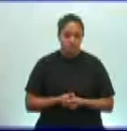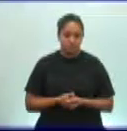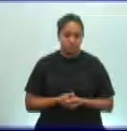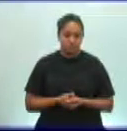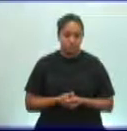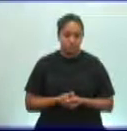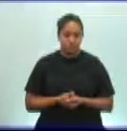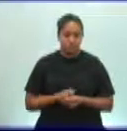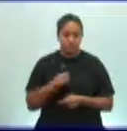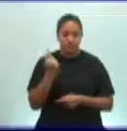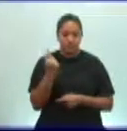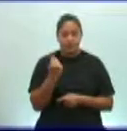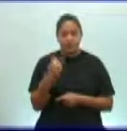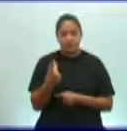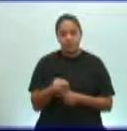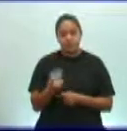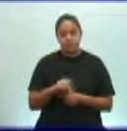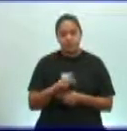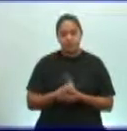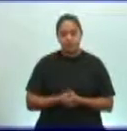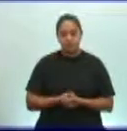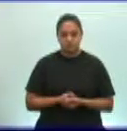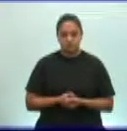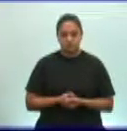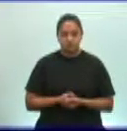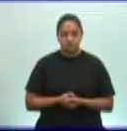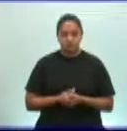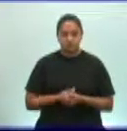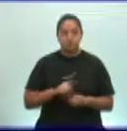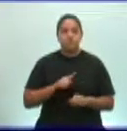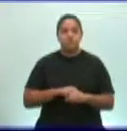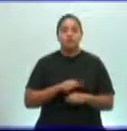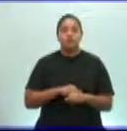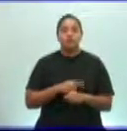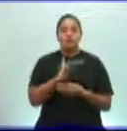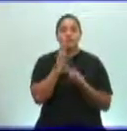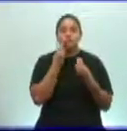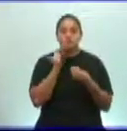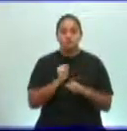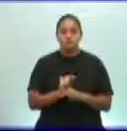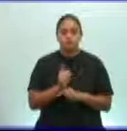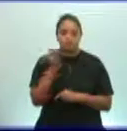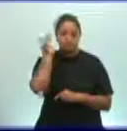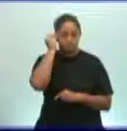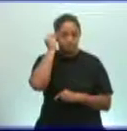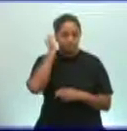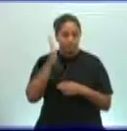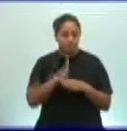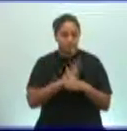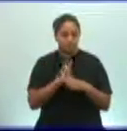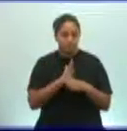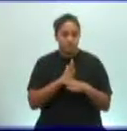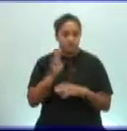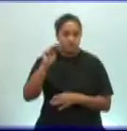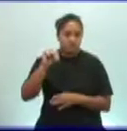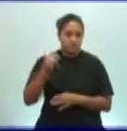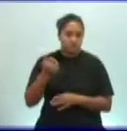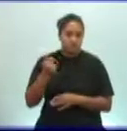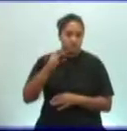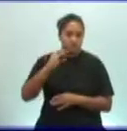Esta es una actividad relacionada con el vocabulario, el tiempo perdido. Aprende el significado. Machucha